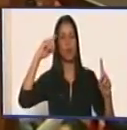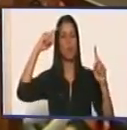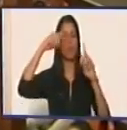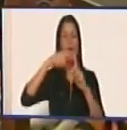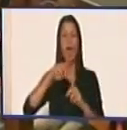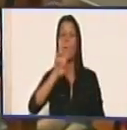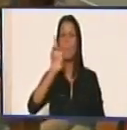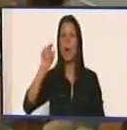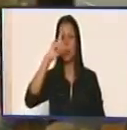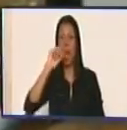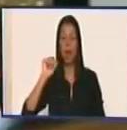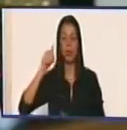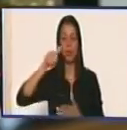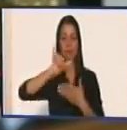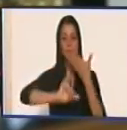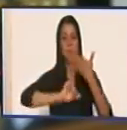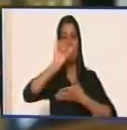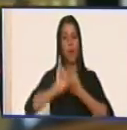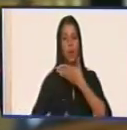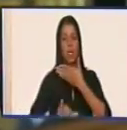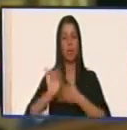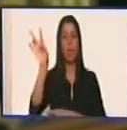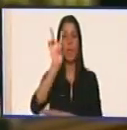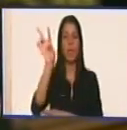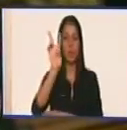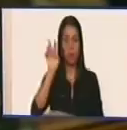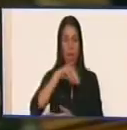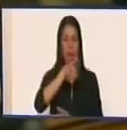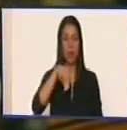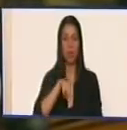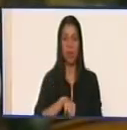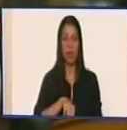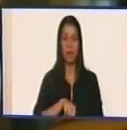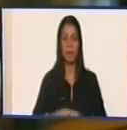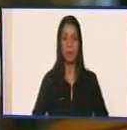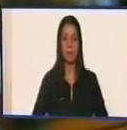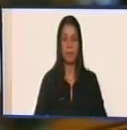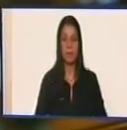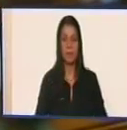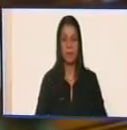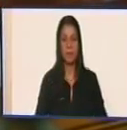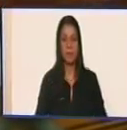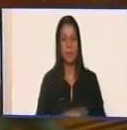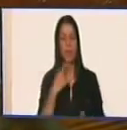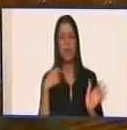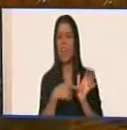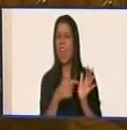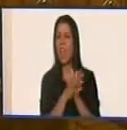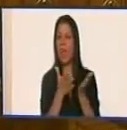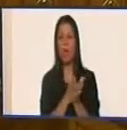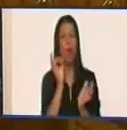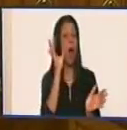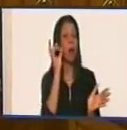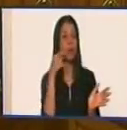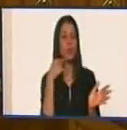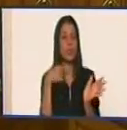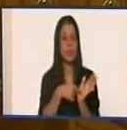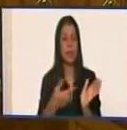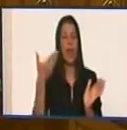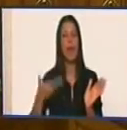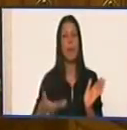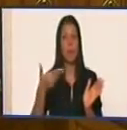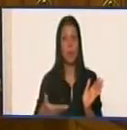después, el proyecto nacional Simón Bolívar. Y ahí en ese libro, esto es bien importante porque estamos